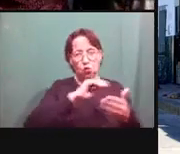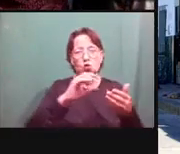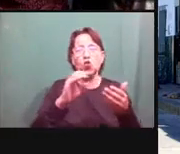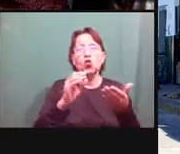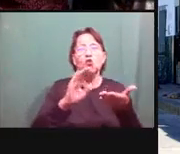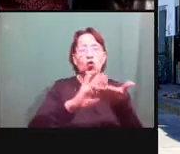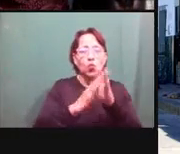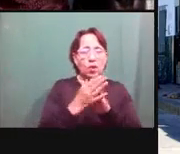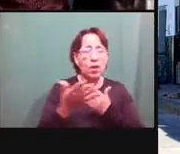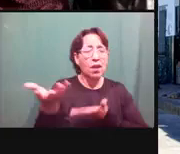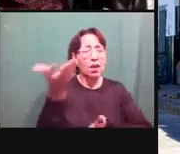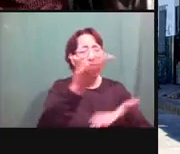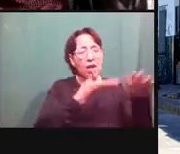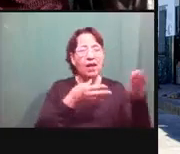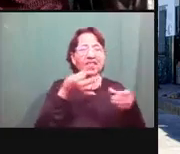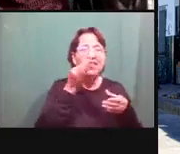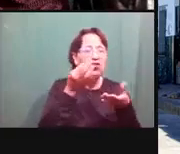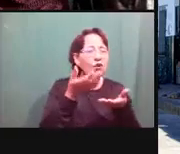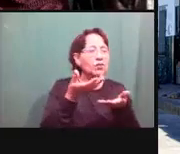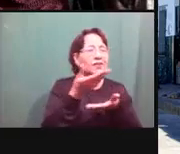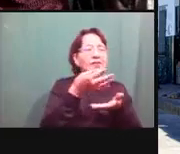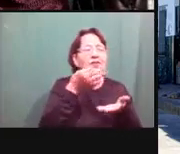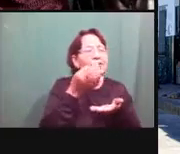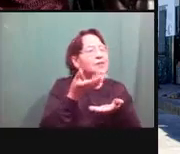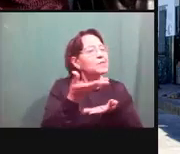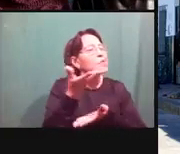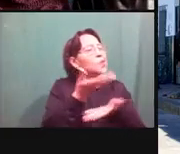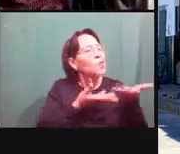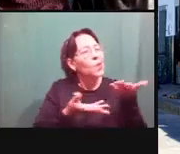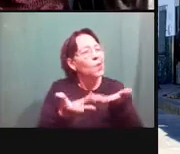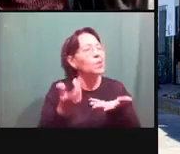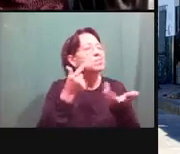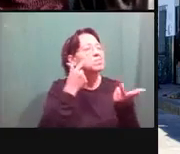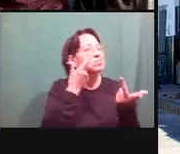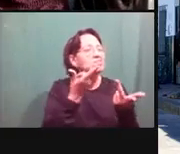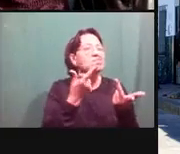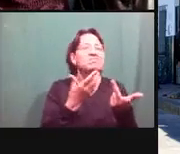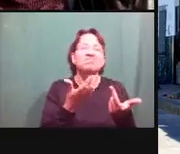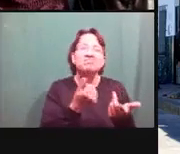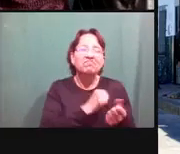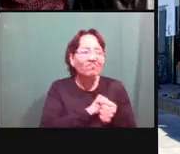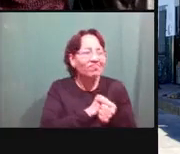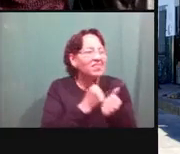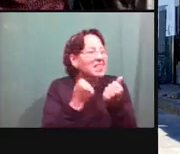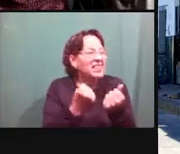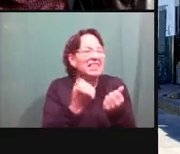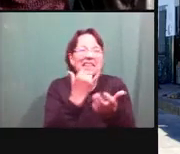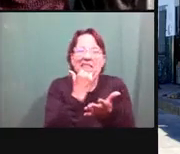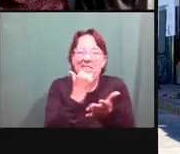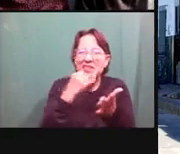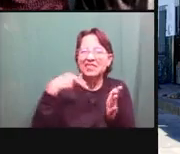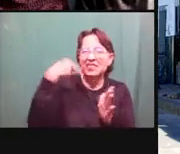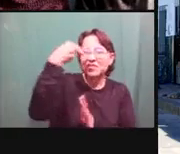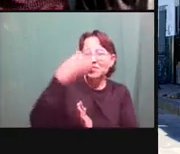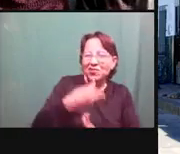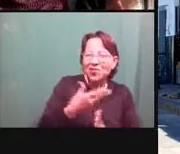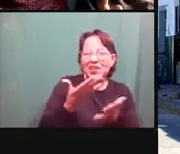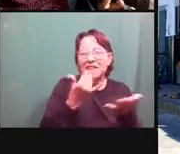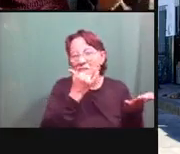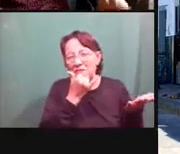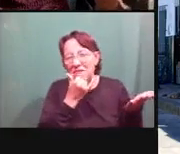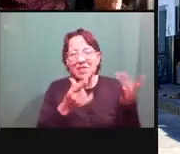tinto, ¿cierto? Para conocernos un poco más de corazón, entrar a esas historias, donde no sea una cosa tan